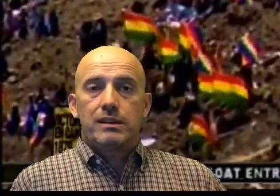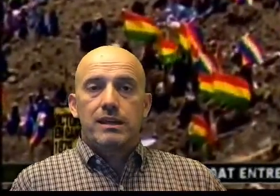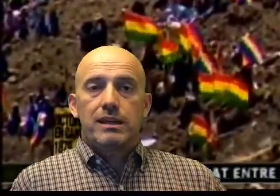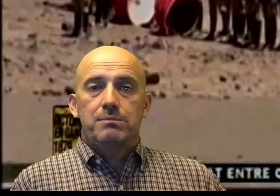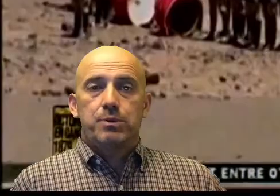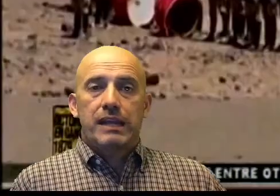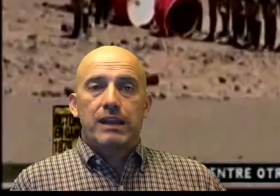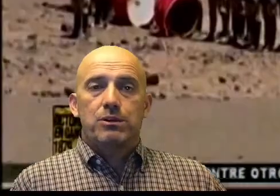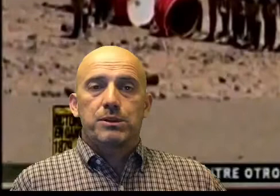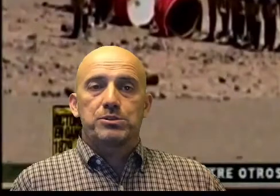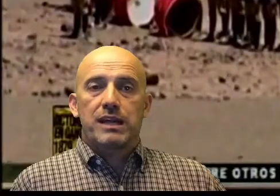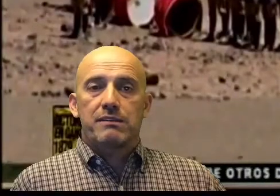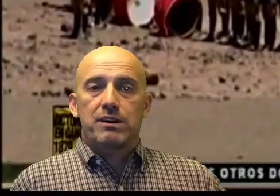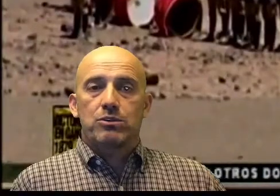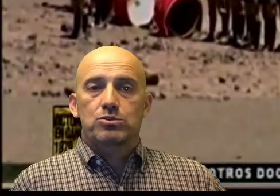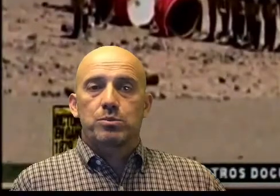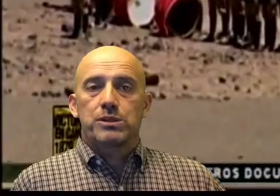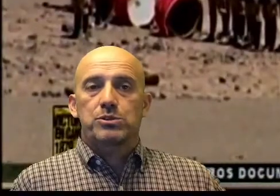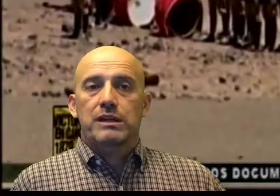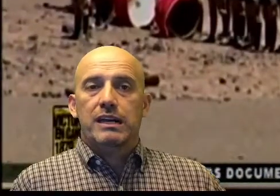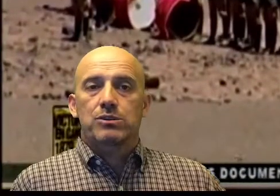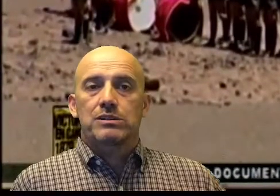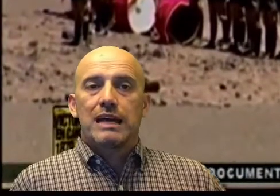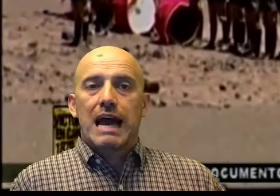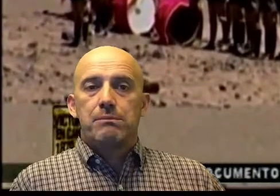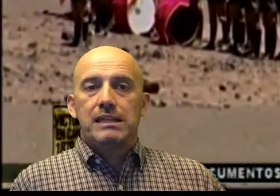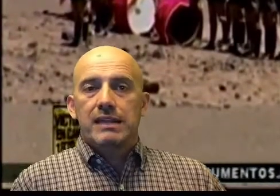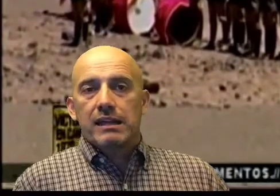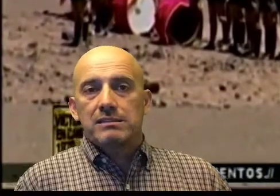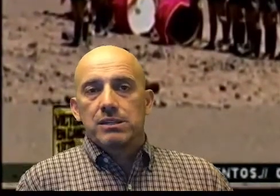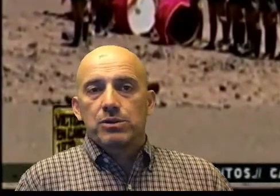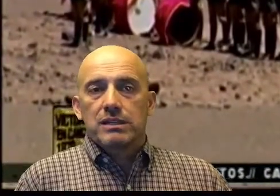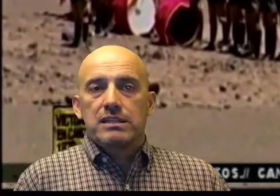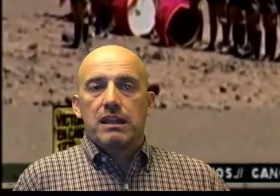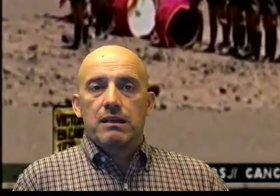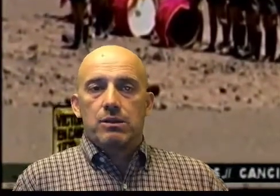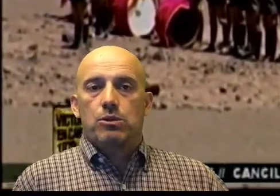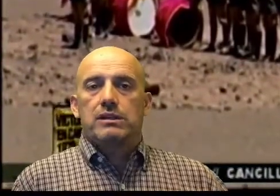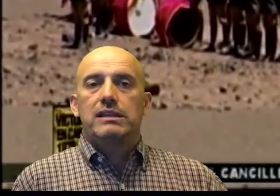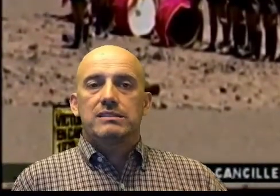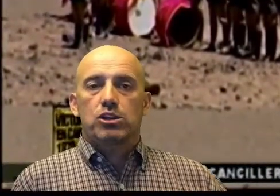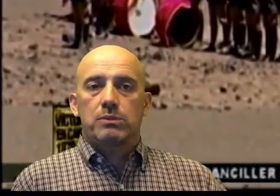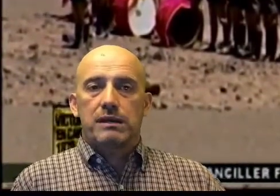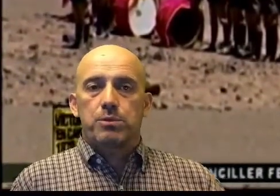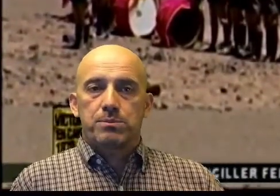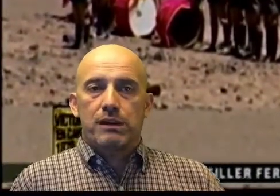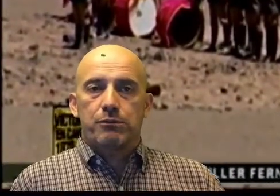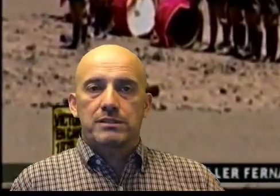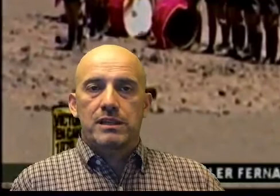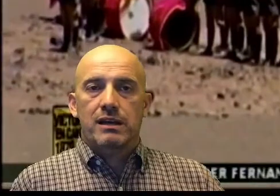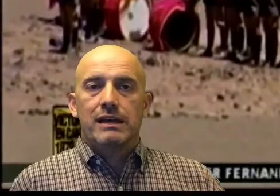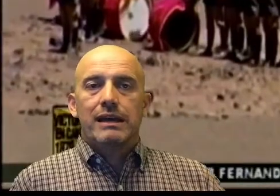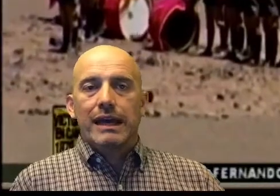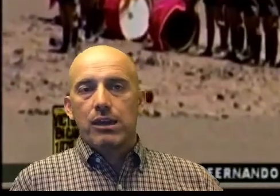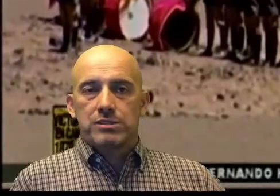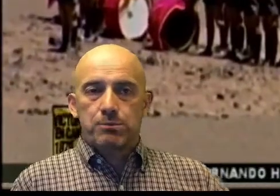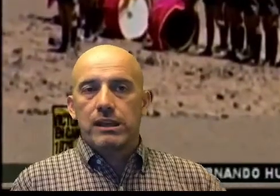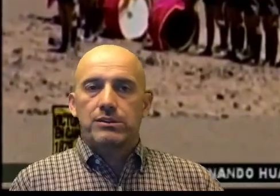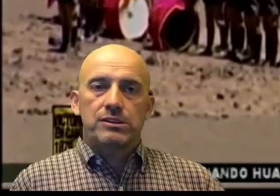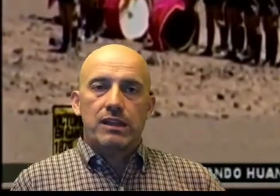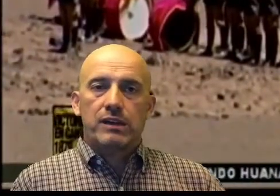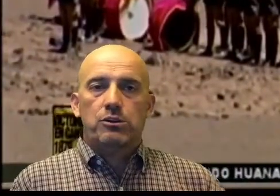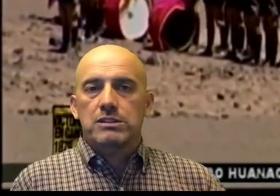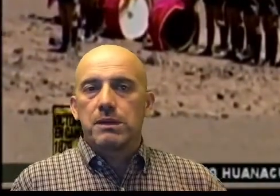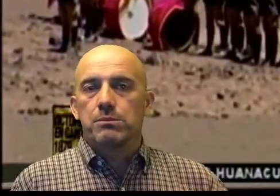puede imponer o presionar bajo supuestos cargos a militares siendo que si les los insta a tomar el poder por la fuerza ellos